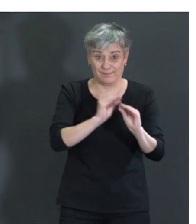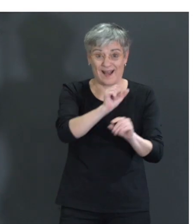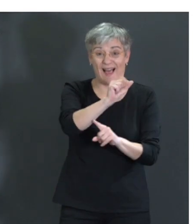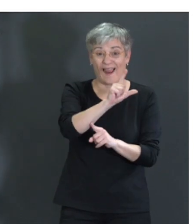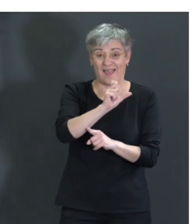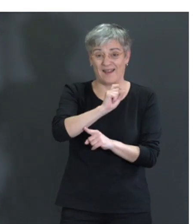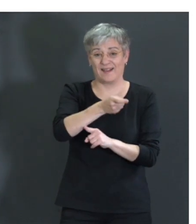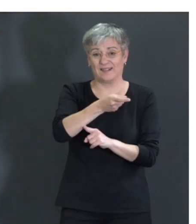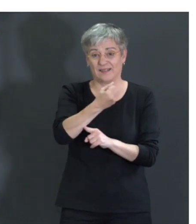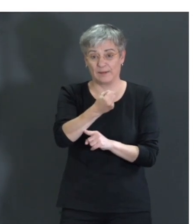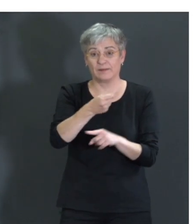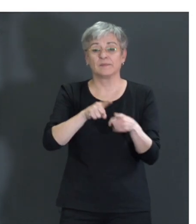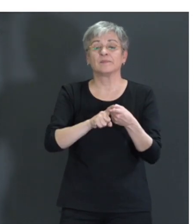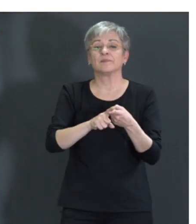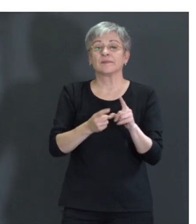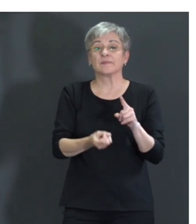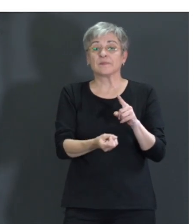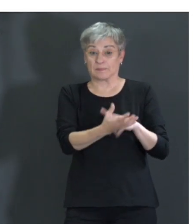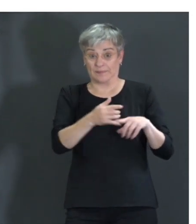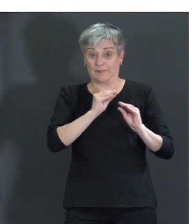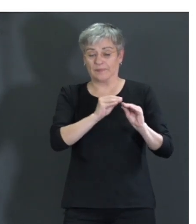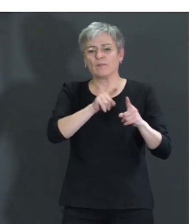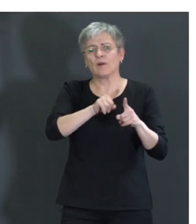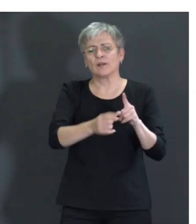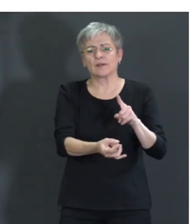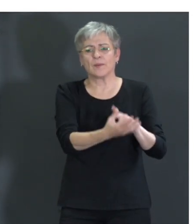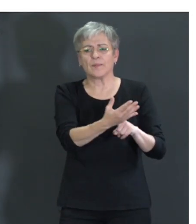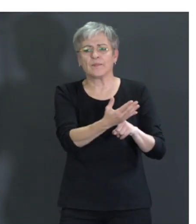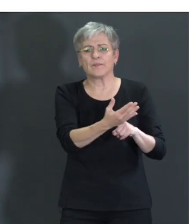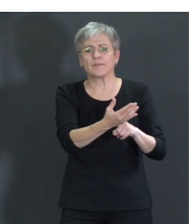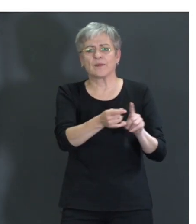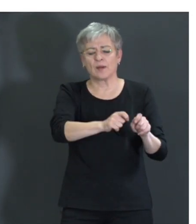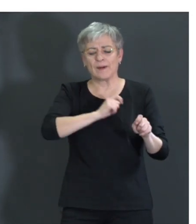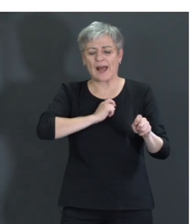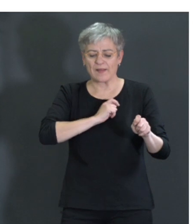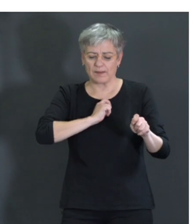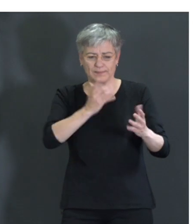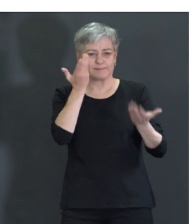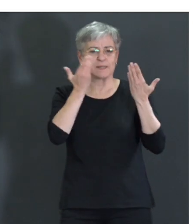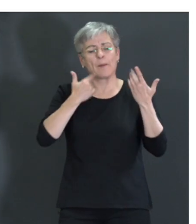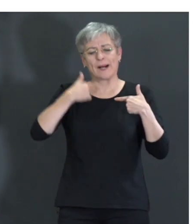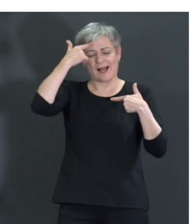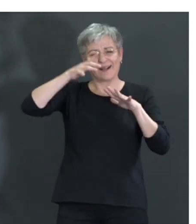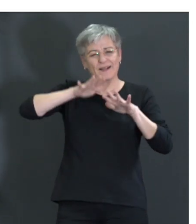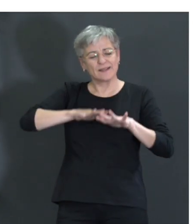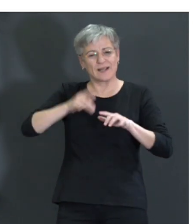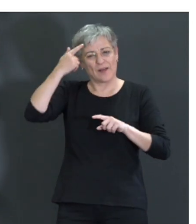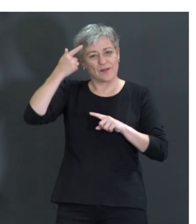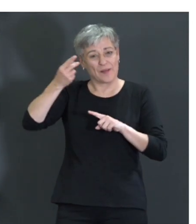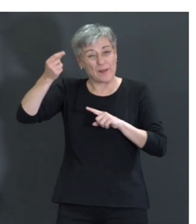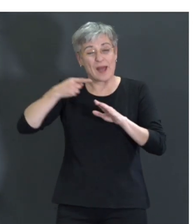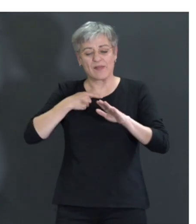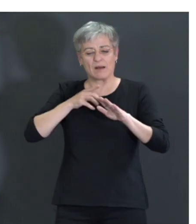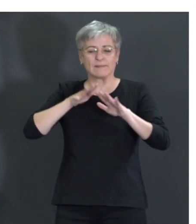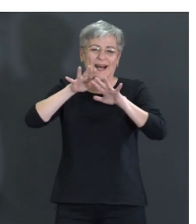acuerdo? Creada por CEAFA para ralentizar el deterioro cognitivo de las personas con demencia.